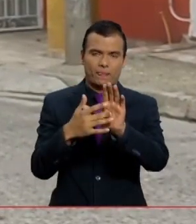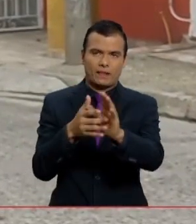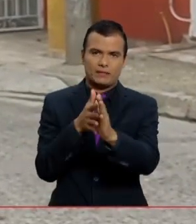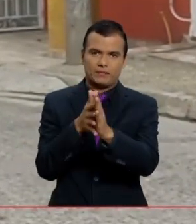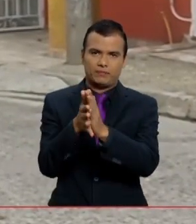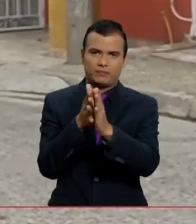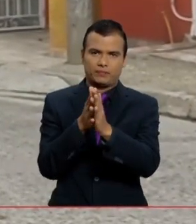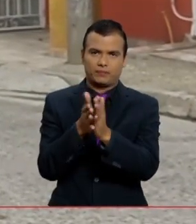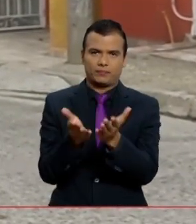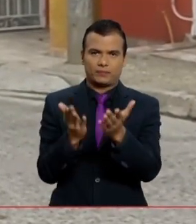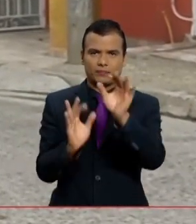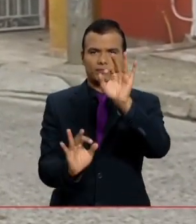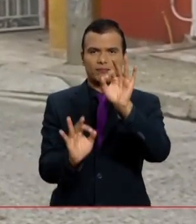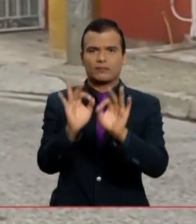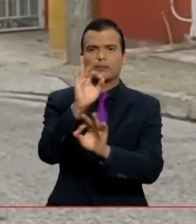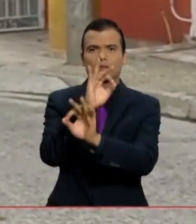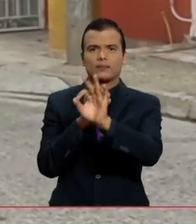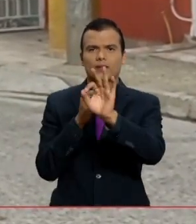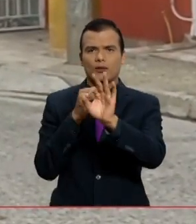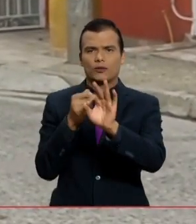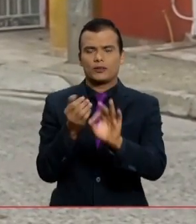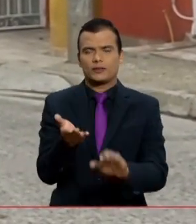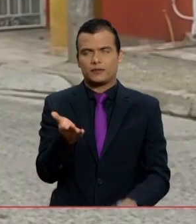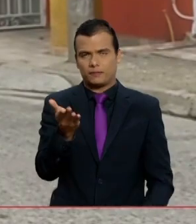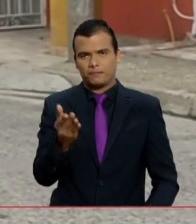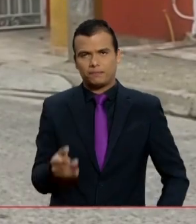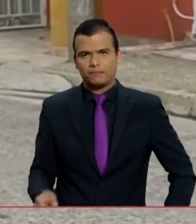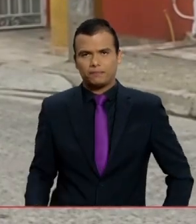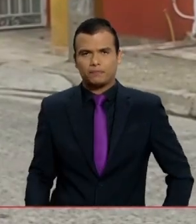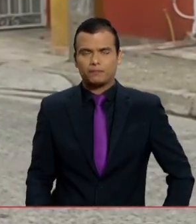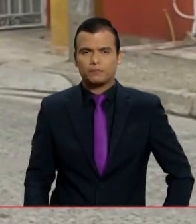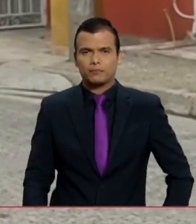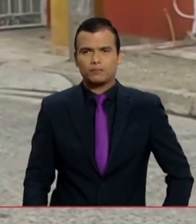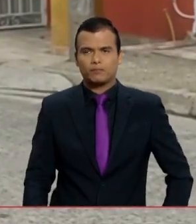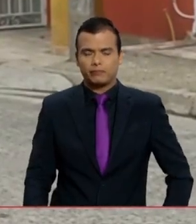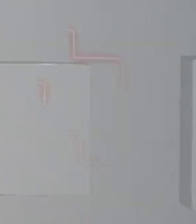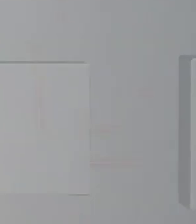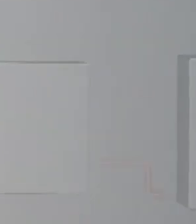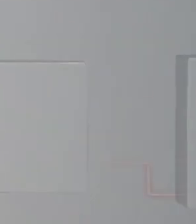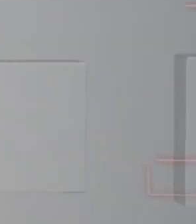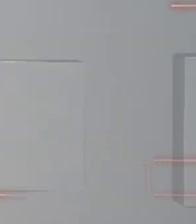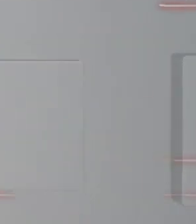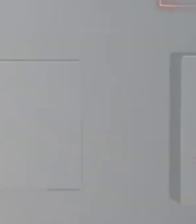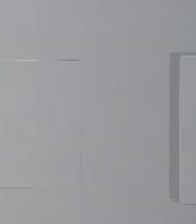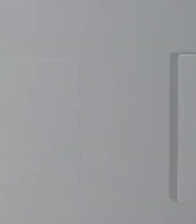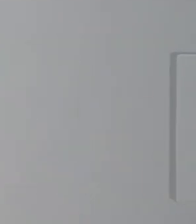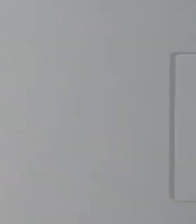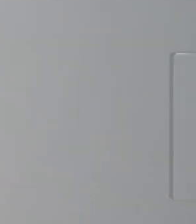Yo soy Cristian Cuesta, para Telepacífico Noticias, la región, todos los días.